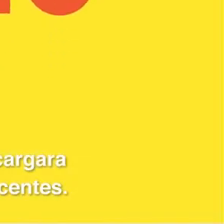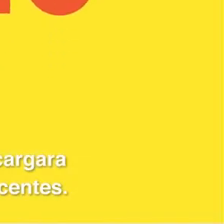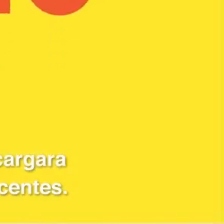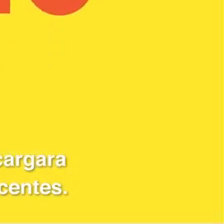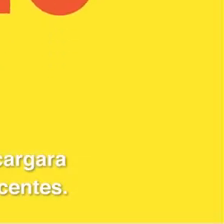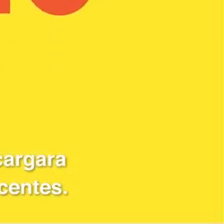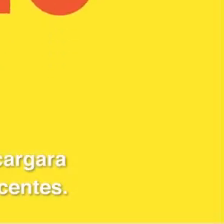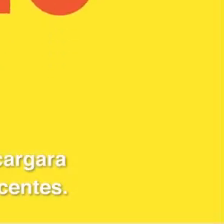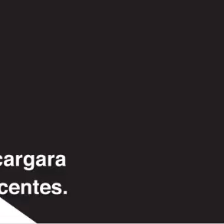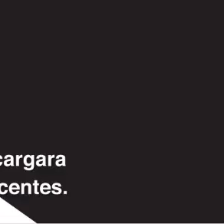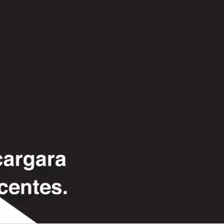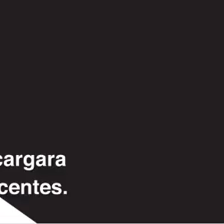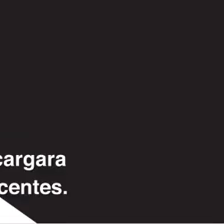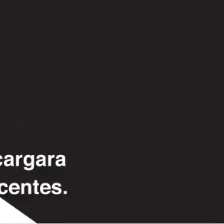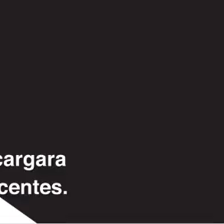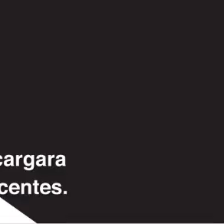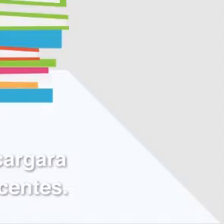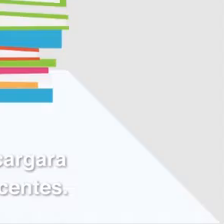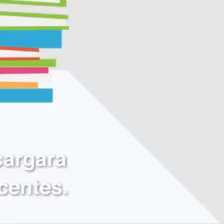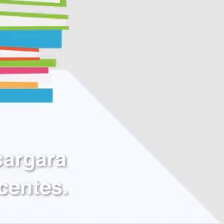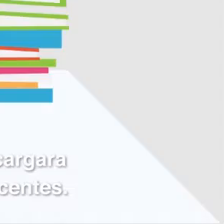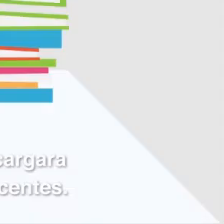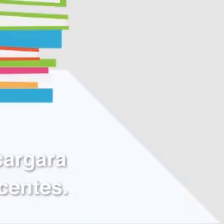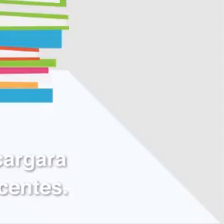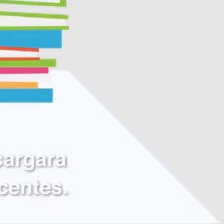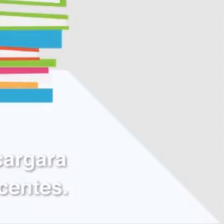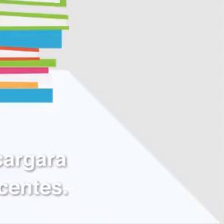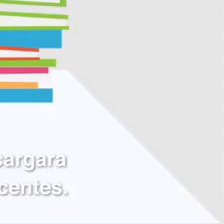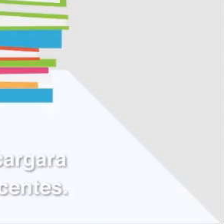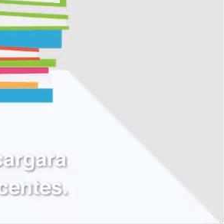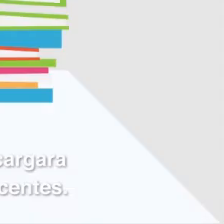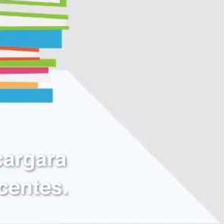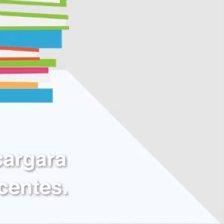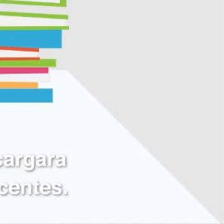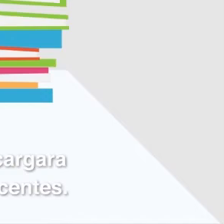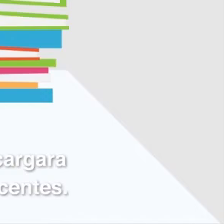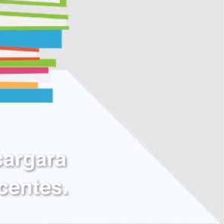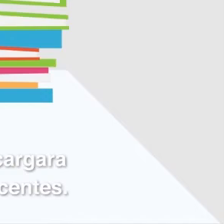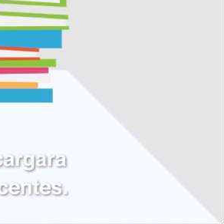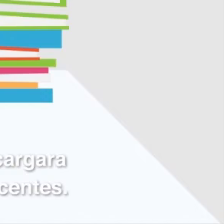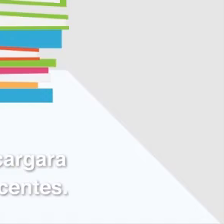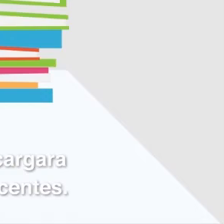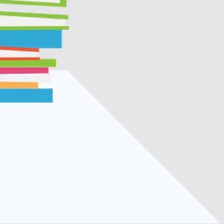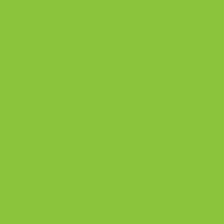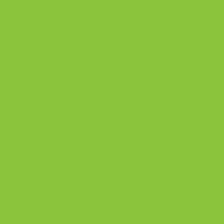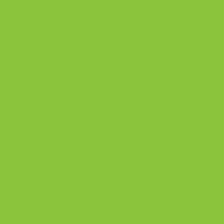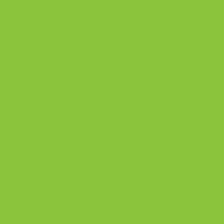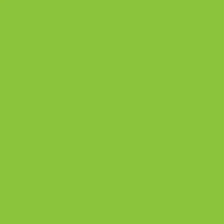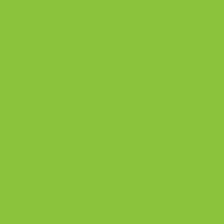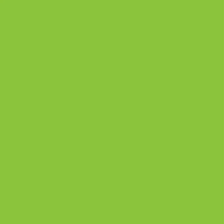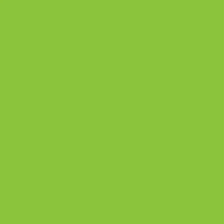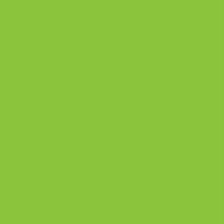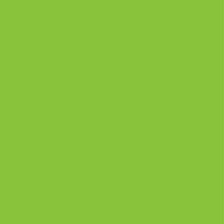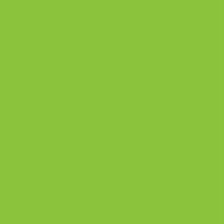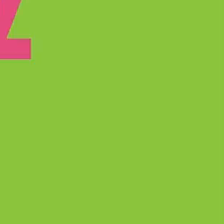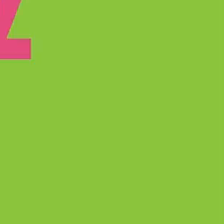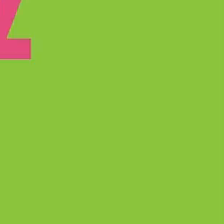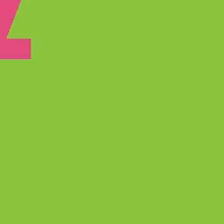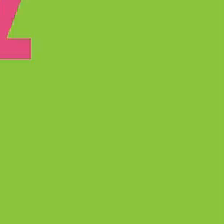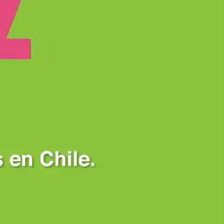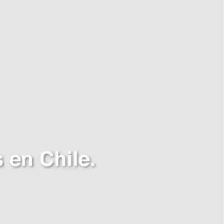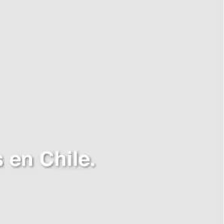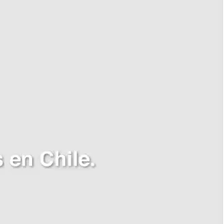de 2018 no teníamos una institución que se encargara de la protección de los derechos de los niños, niñas y adolescentes. Así nació la